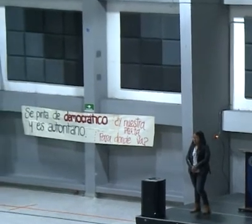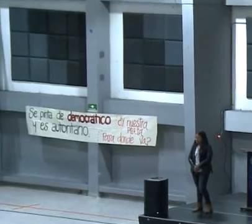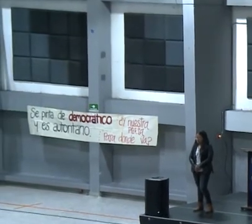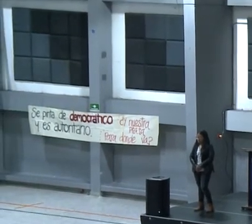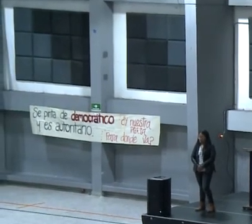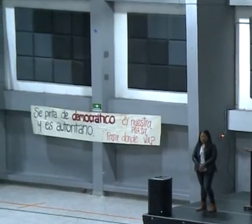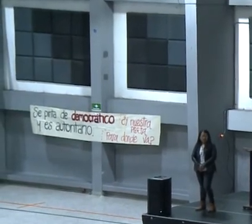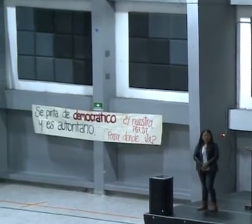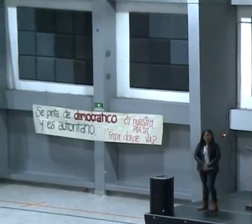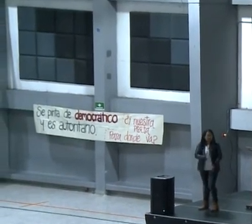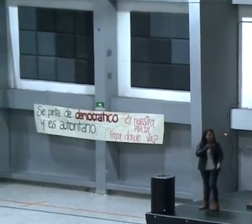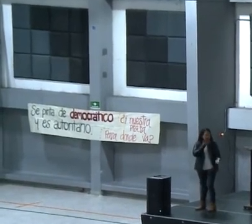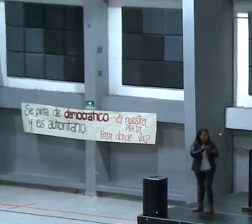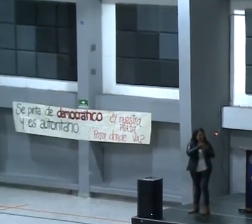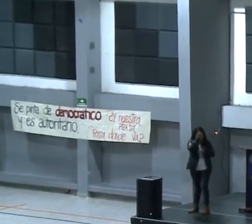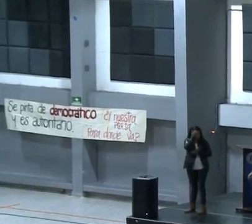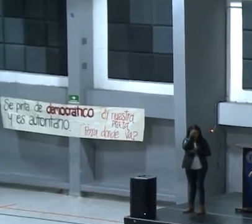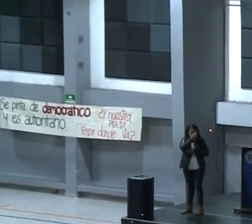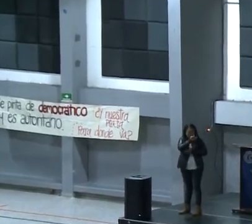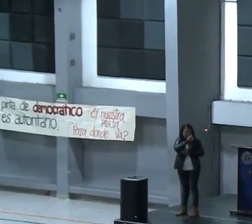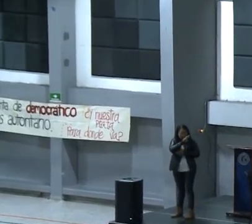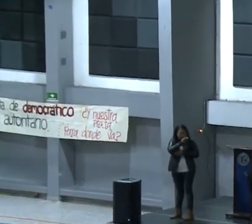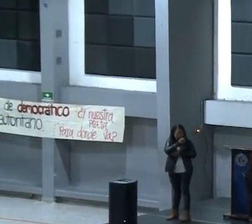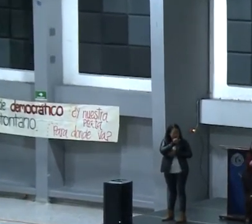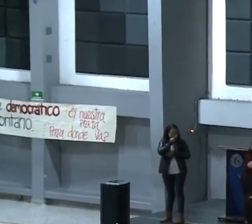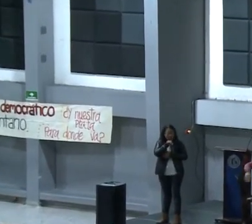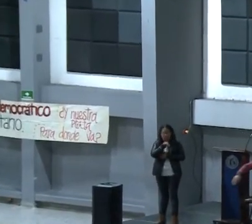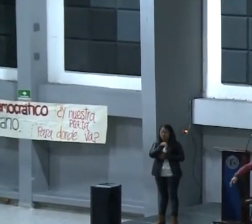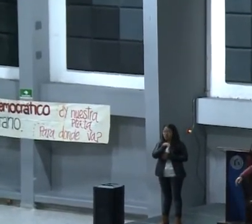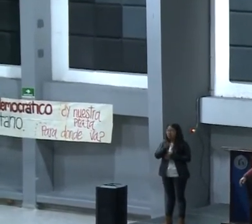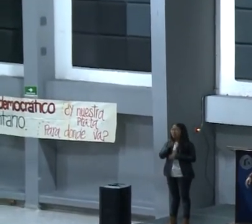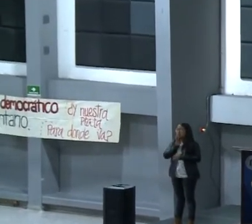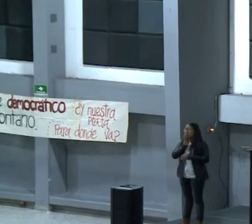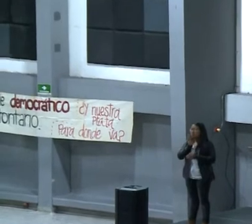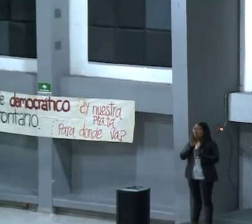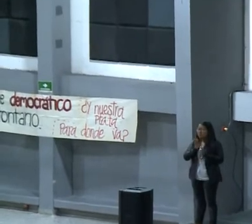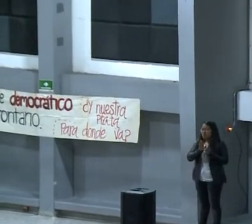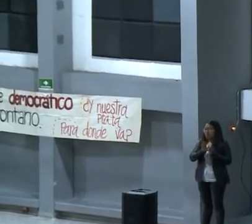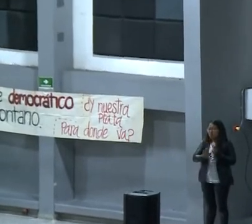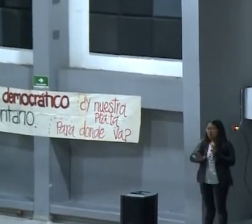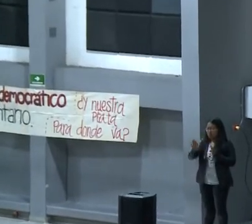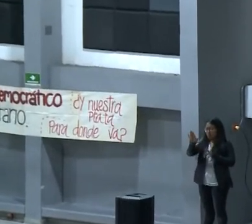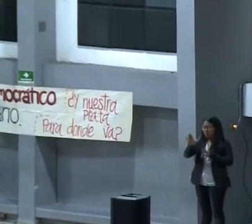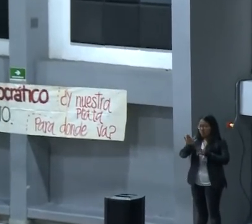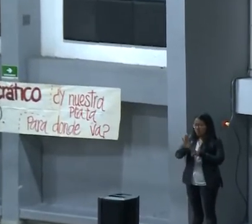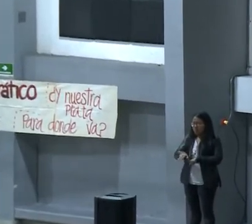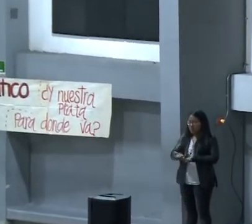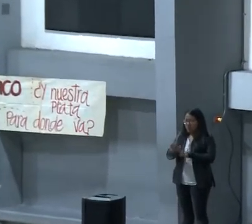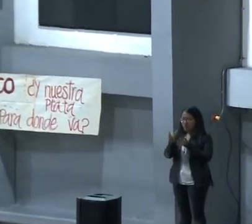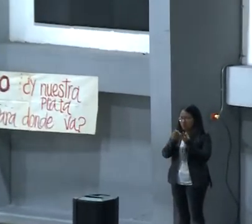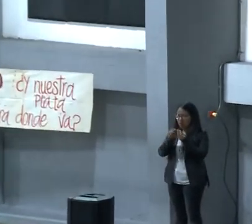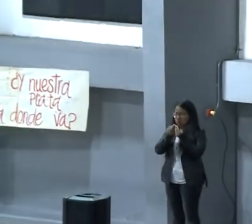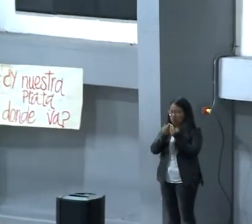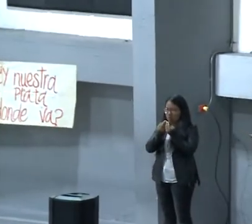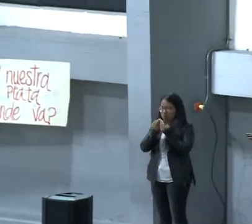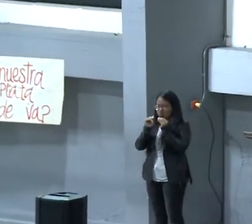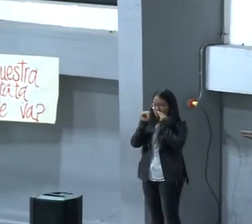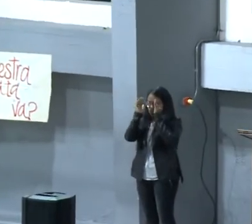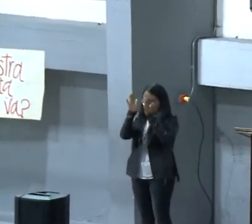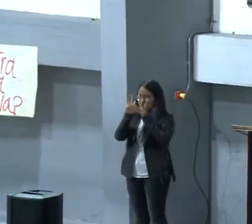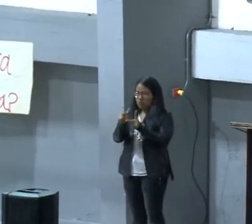Bueno, muchas gracias, profesora Carmen. Entonces, escuchamos la intervención del representante del Consejo Superior de los